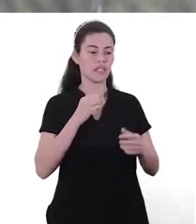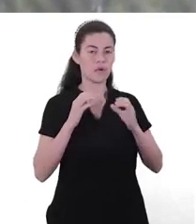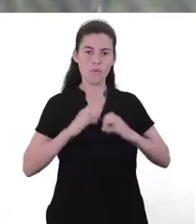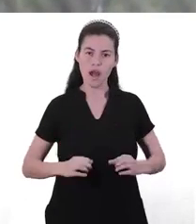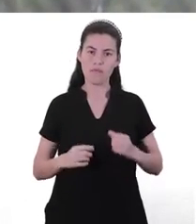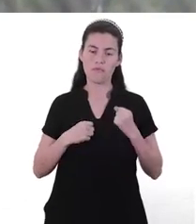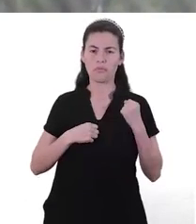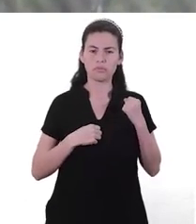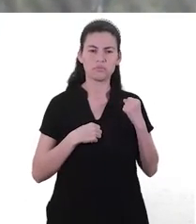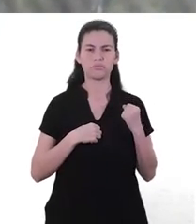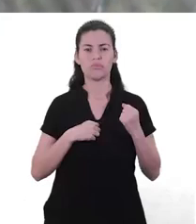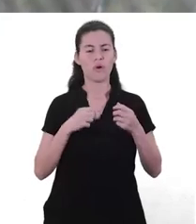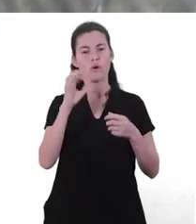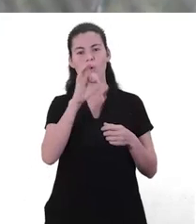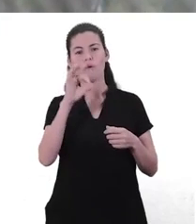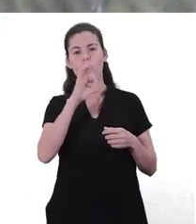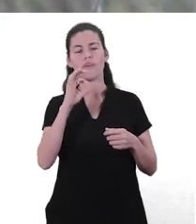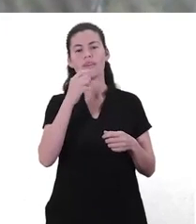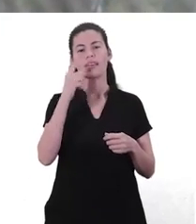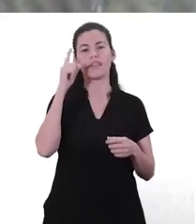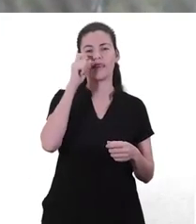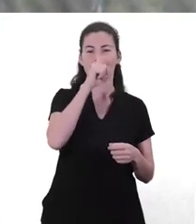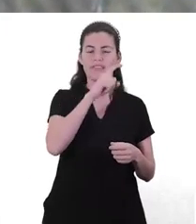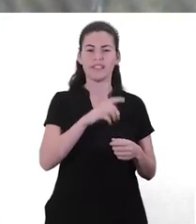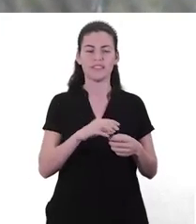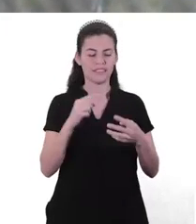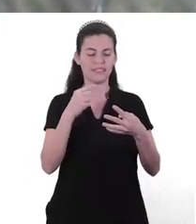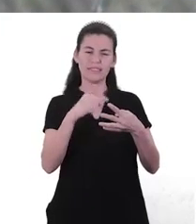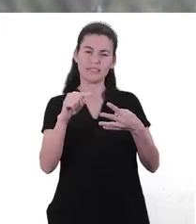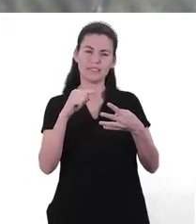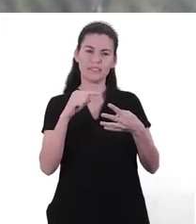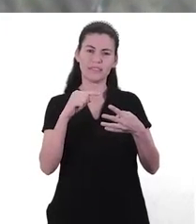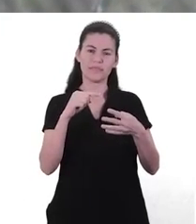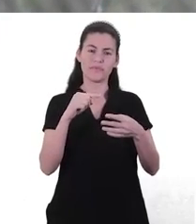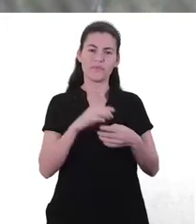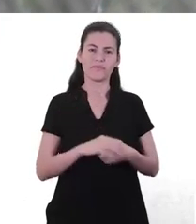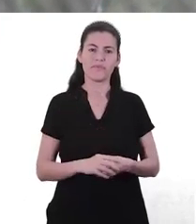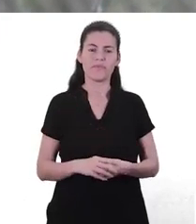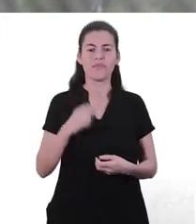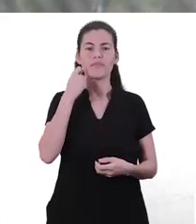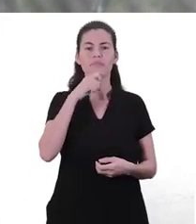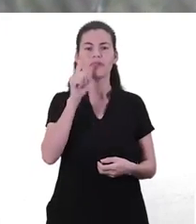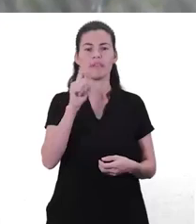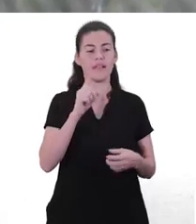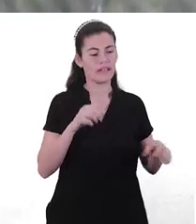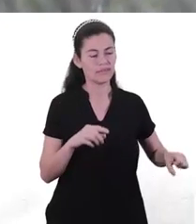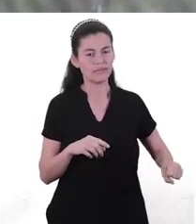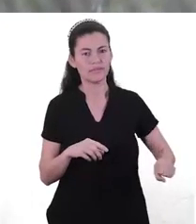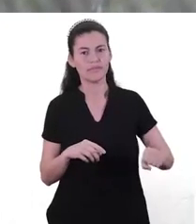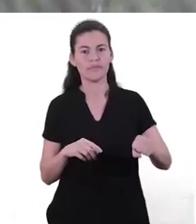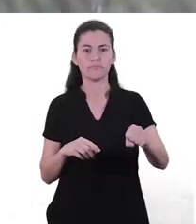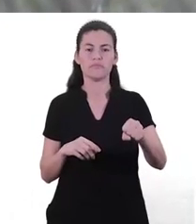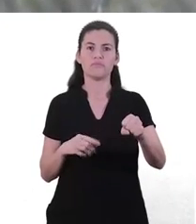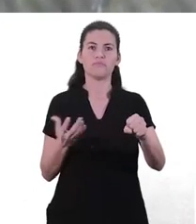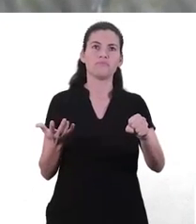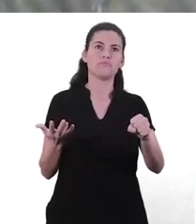muy desarrollado, le cuesta socializar. O sea, es clave para detectar y no hace falta llevarle a, no